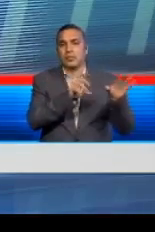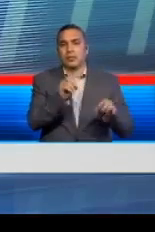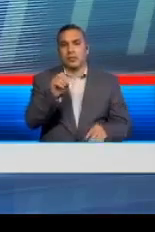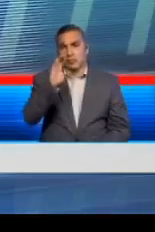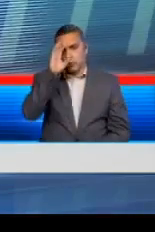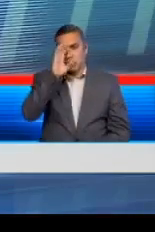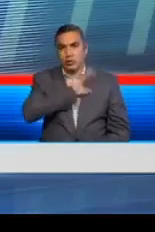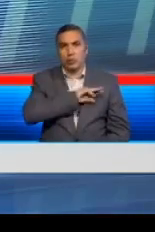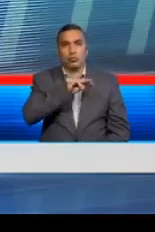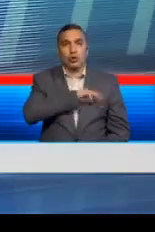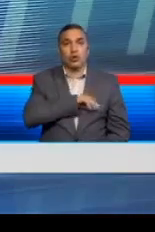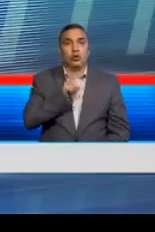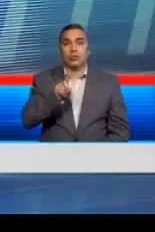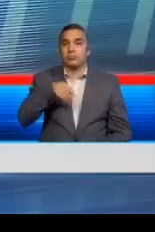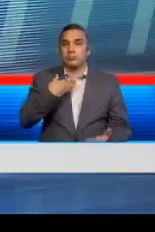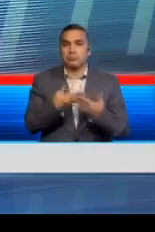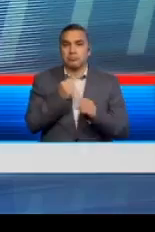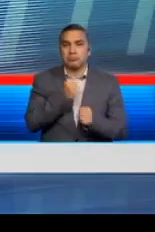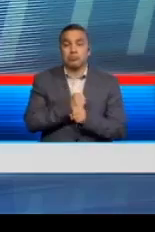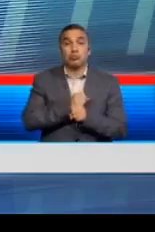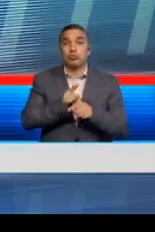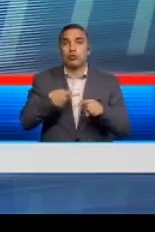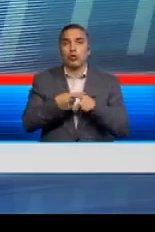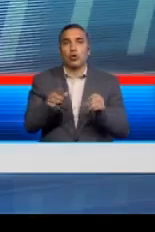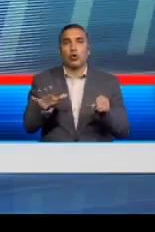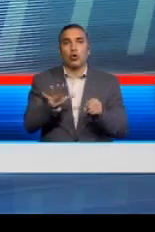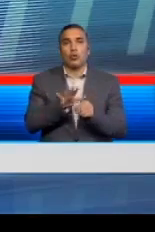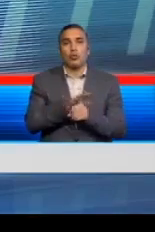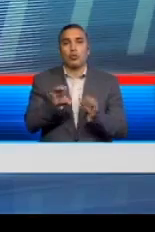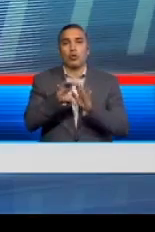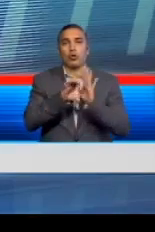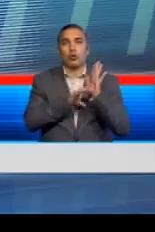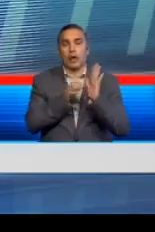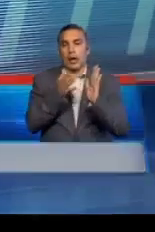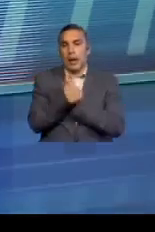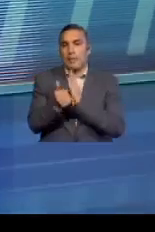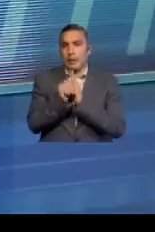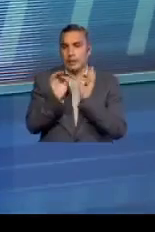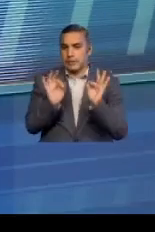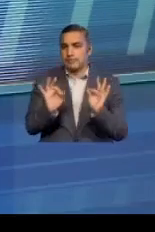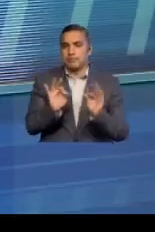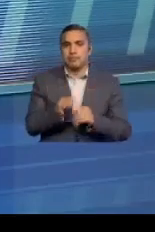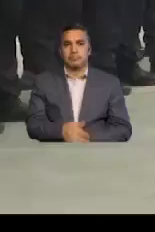600 agentes, quienes llegan al cargo luego de completar un curso de capacitación.